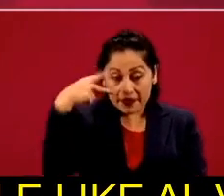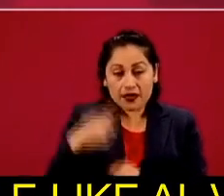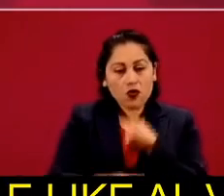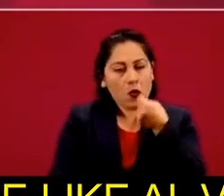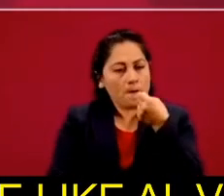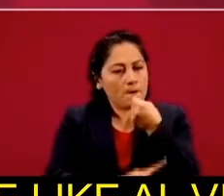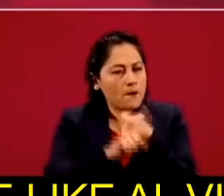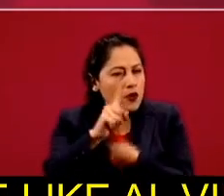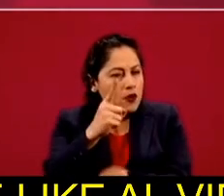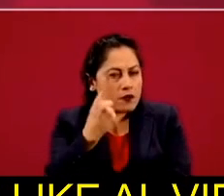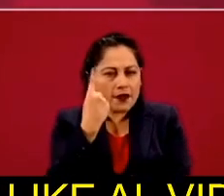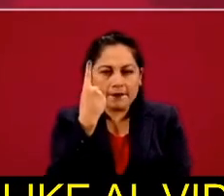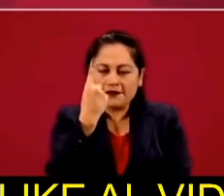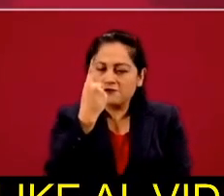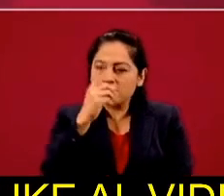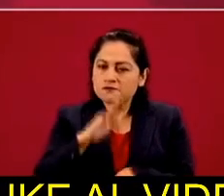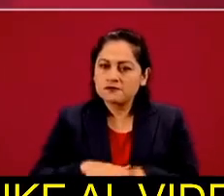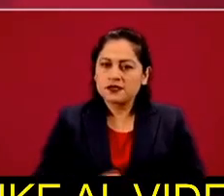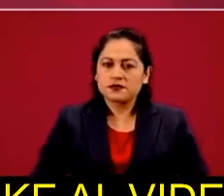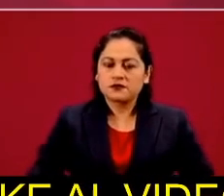y que había que